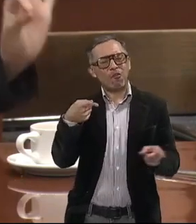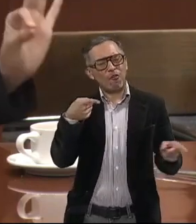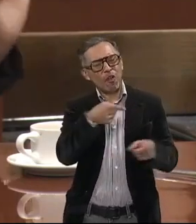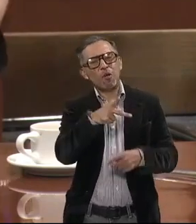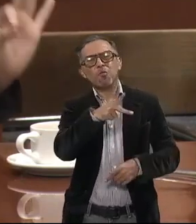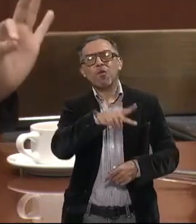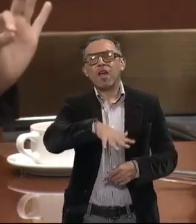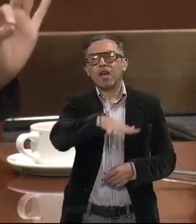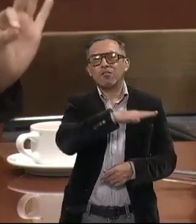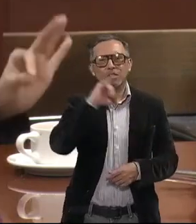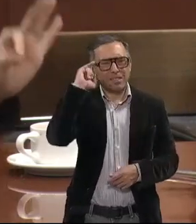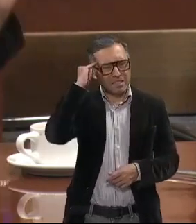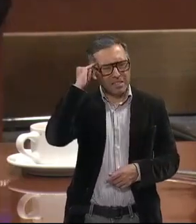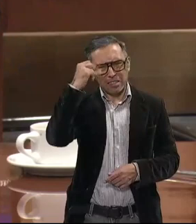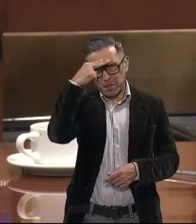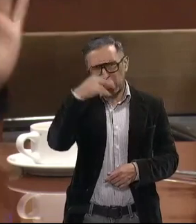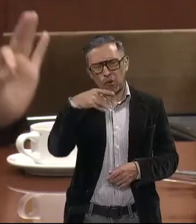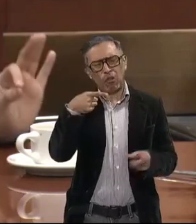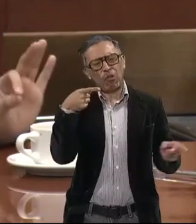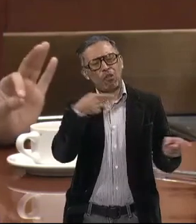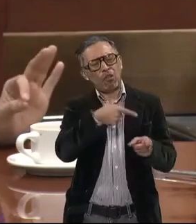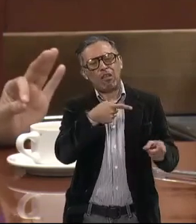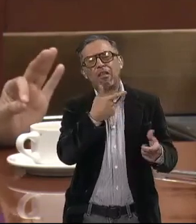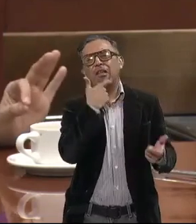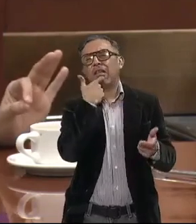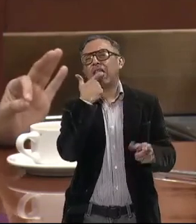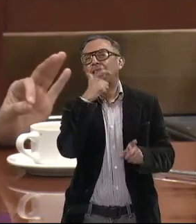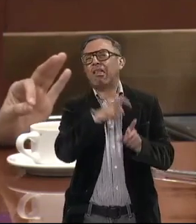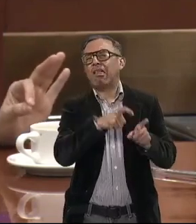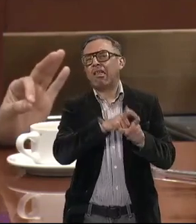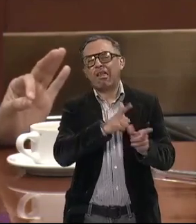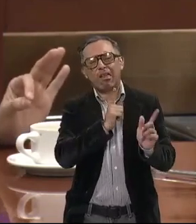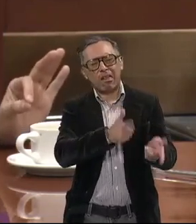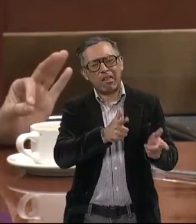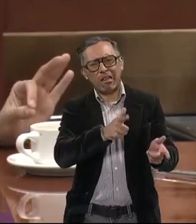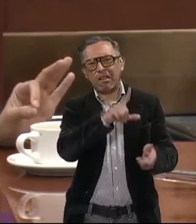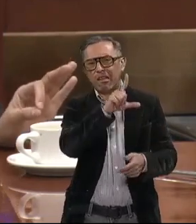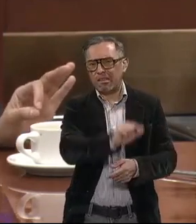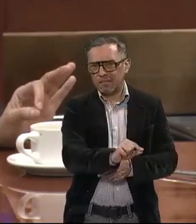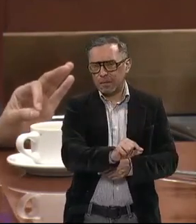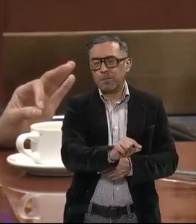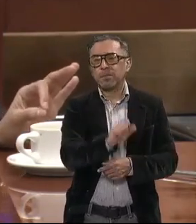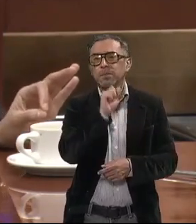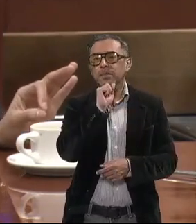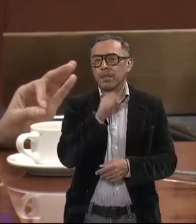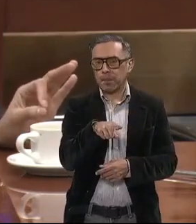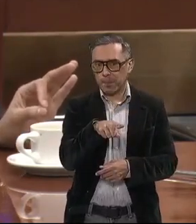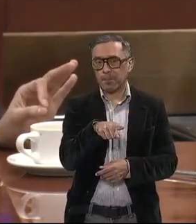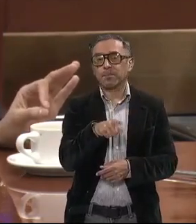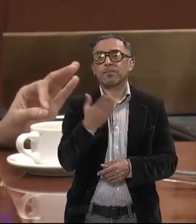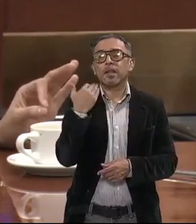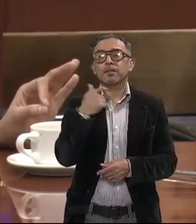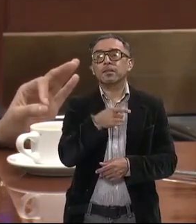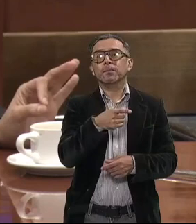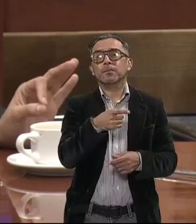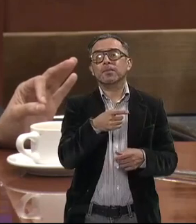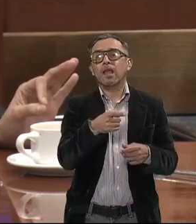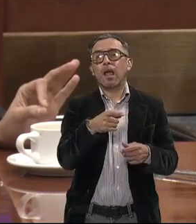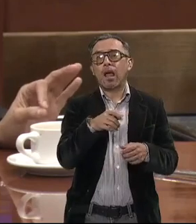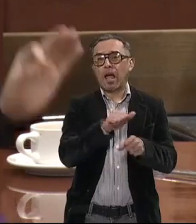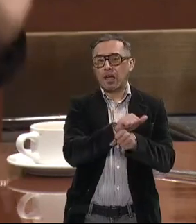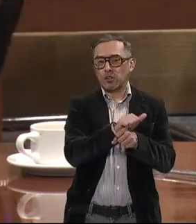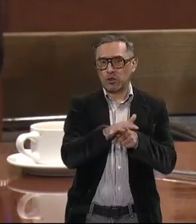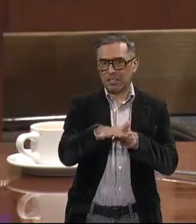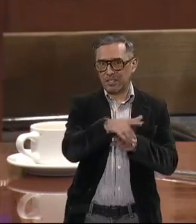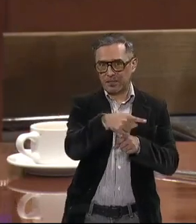originarios e indígenas de México y que se burlaron del dolor de los padres de los estudiantes desaparecidos de